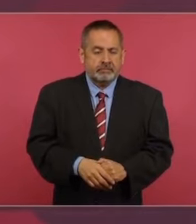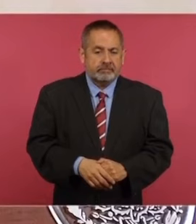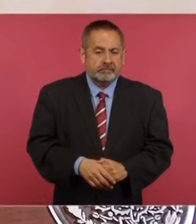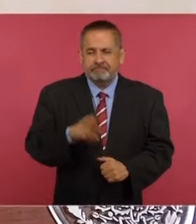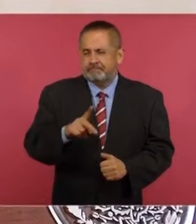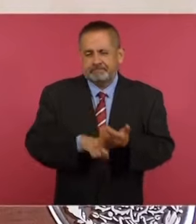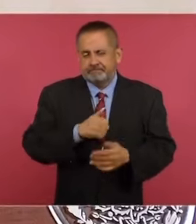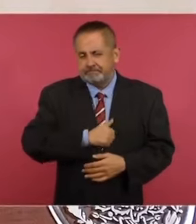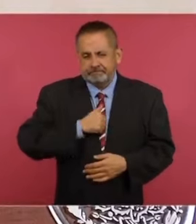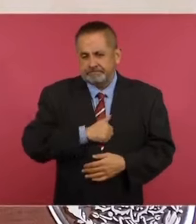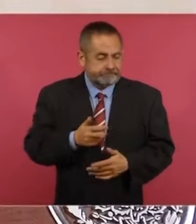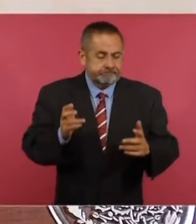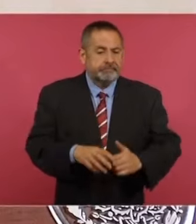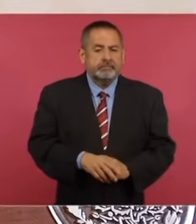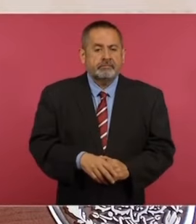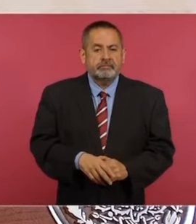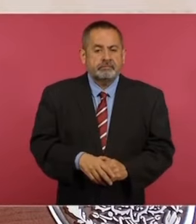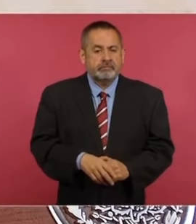lamentable,